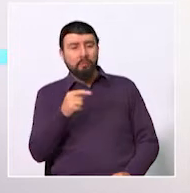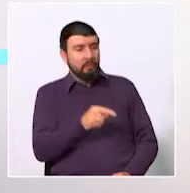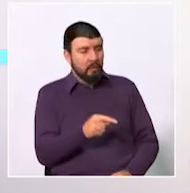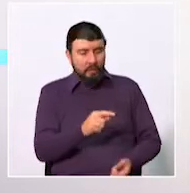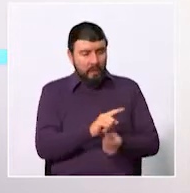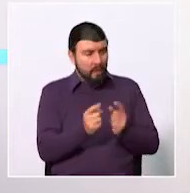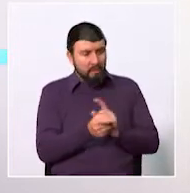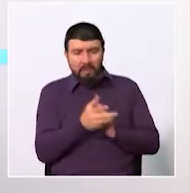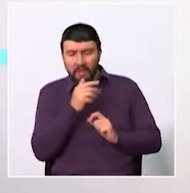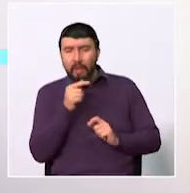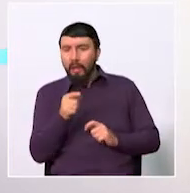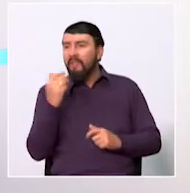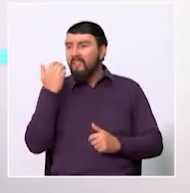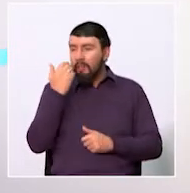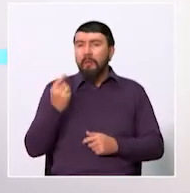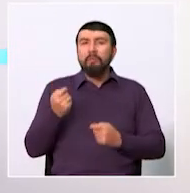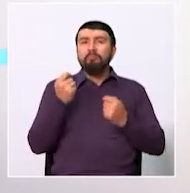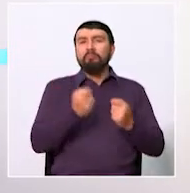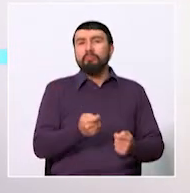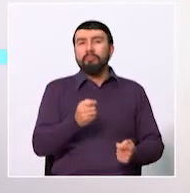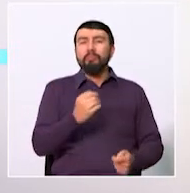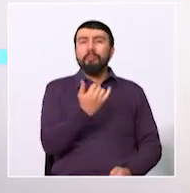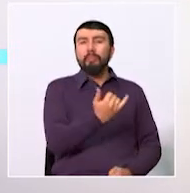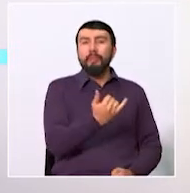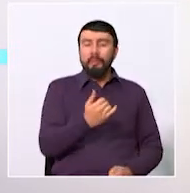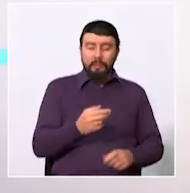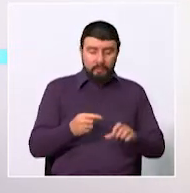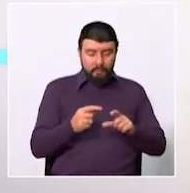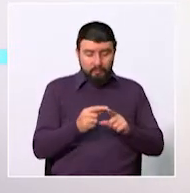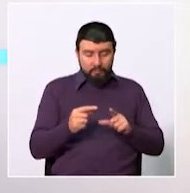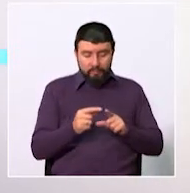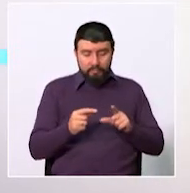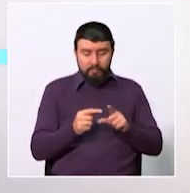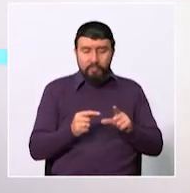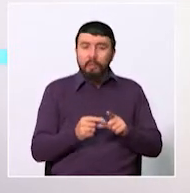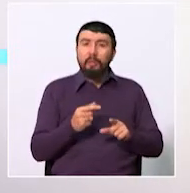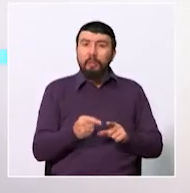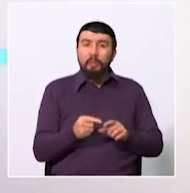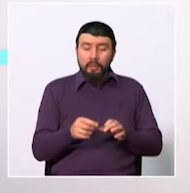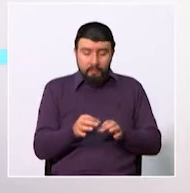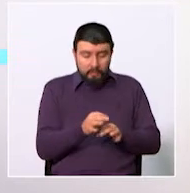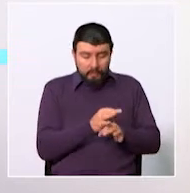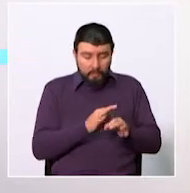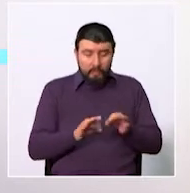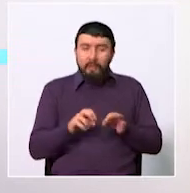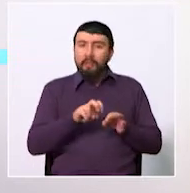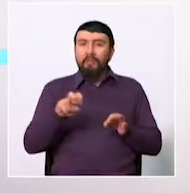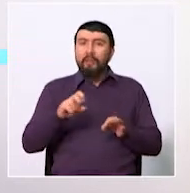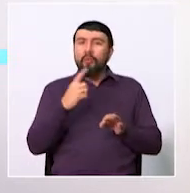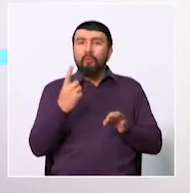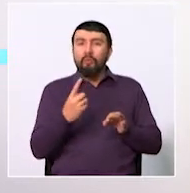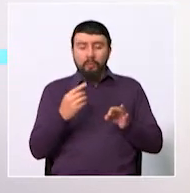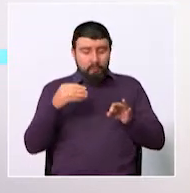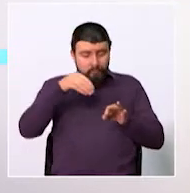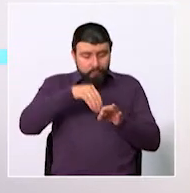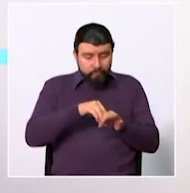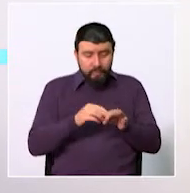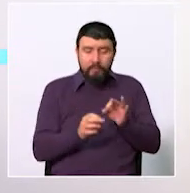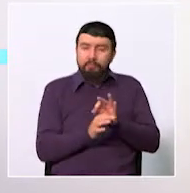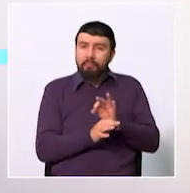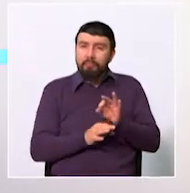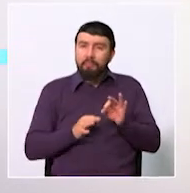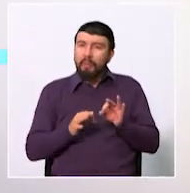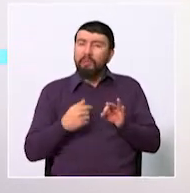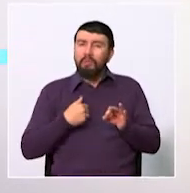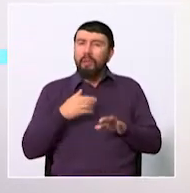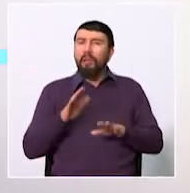enfermedad diverticular incipiente se escribe hemorroides internas grado 13 me pregunto porque de vez en